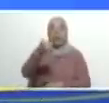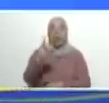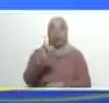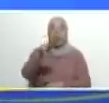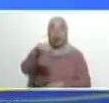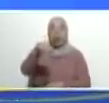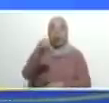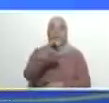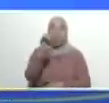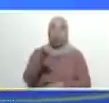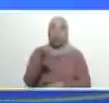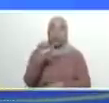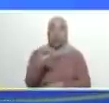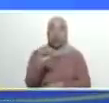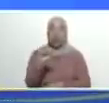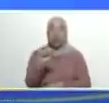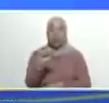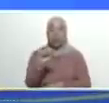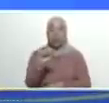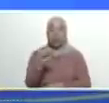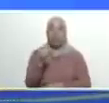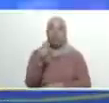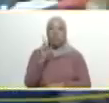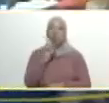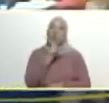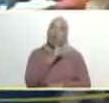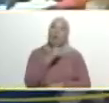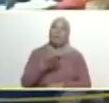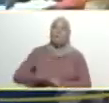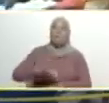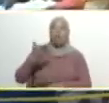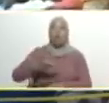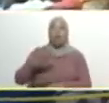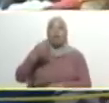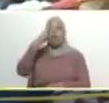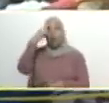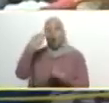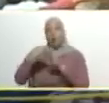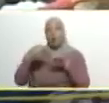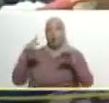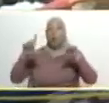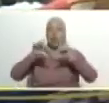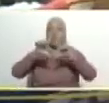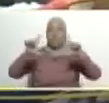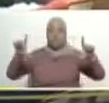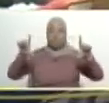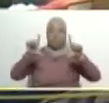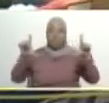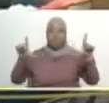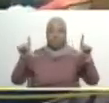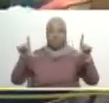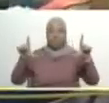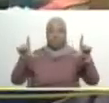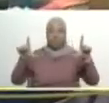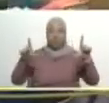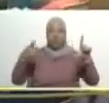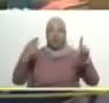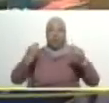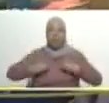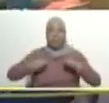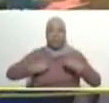Ese cuadro histórico es lo más semejante o parecido de lo que fue en